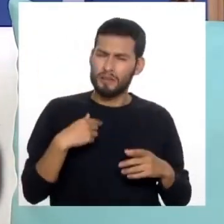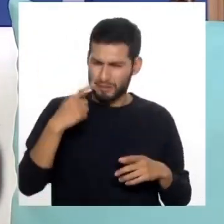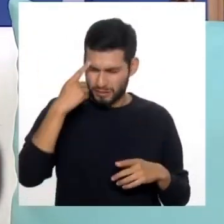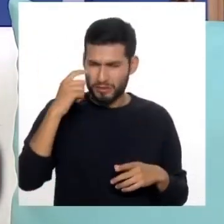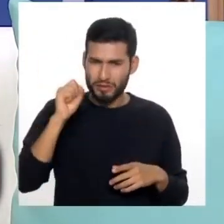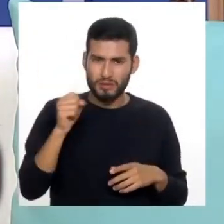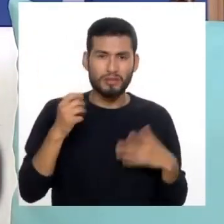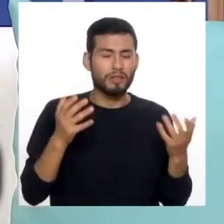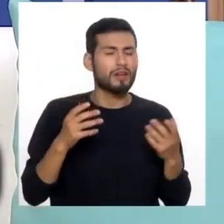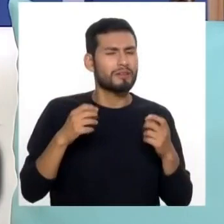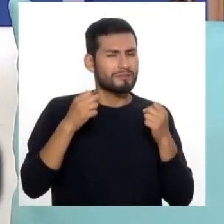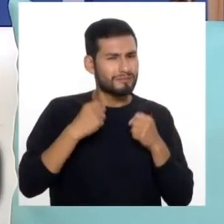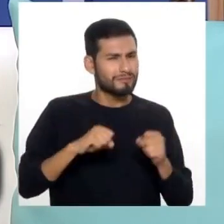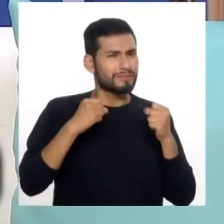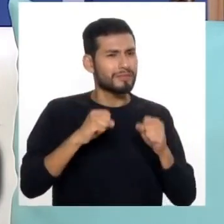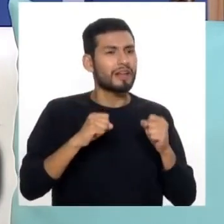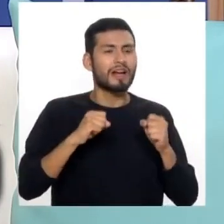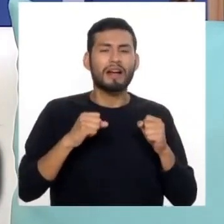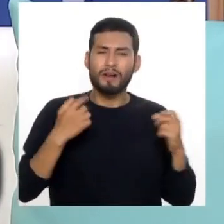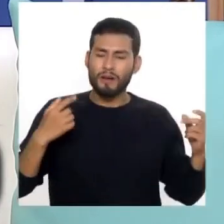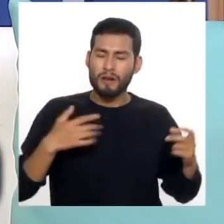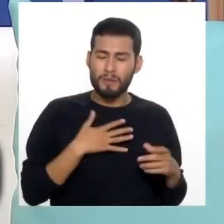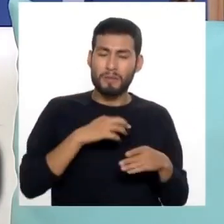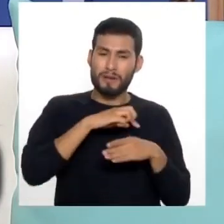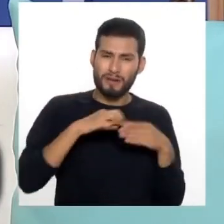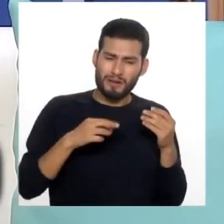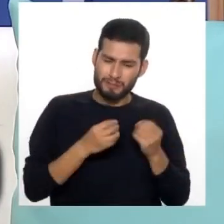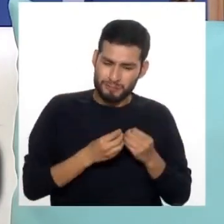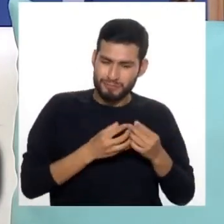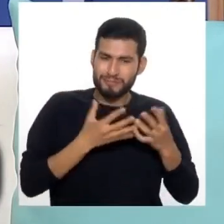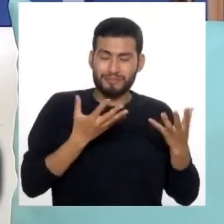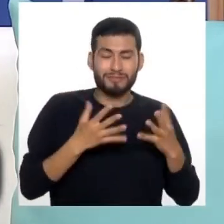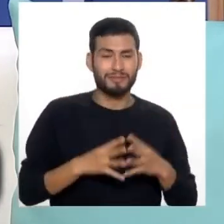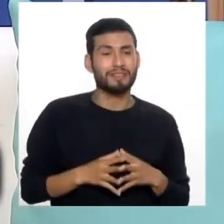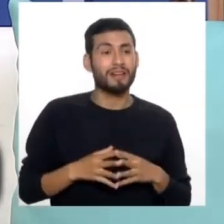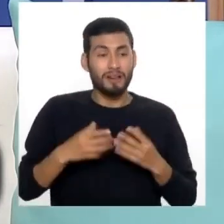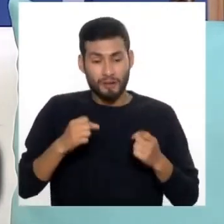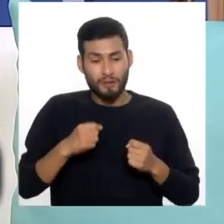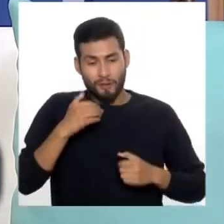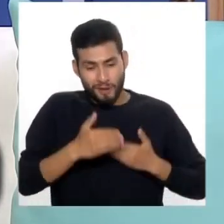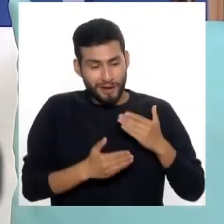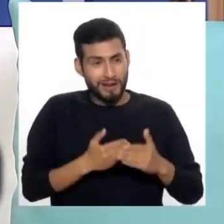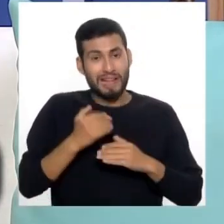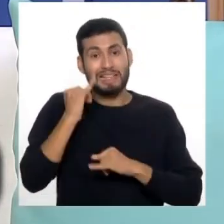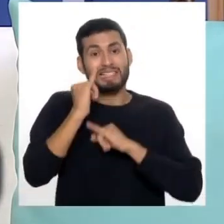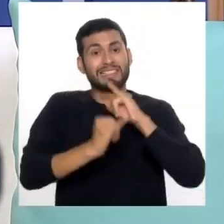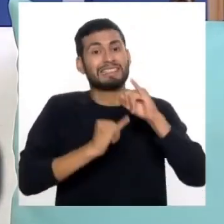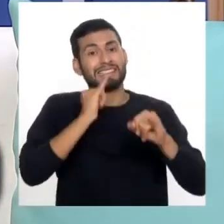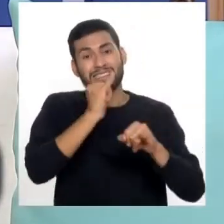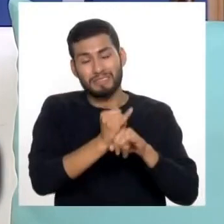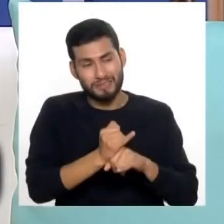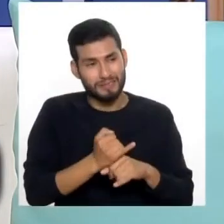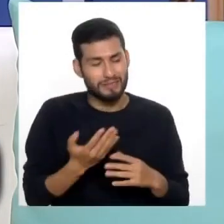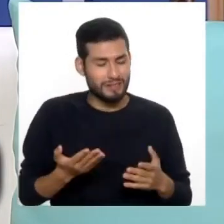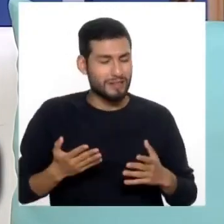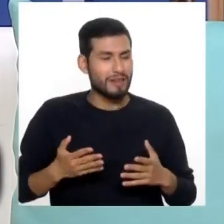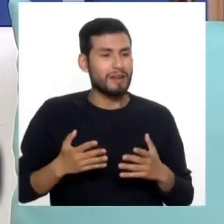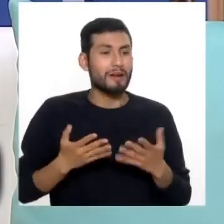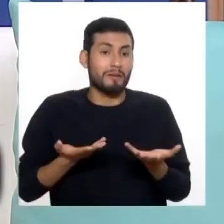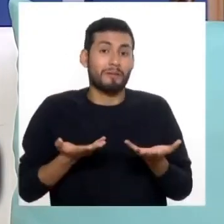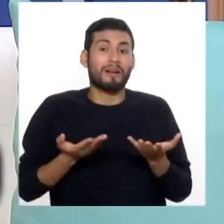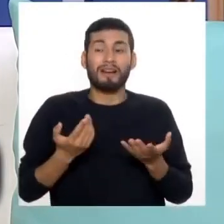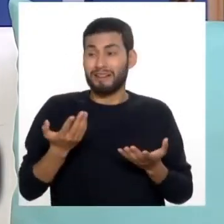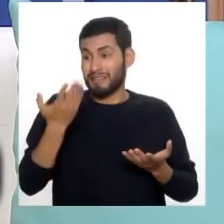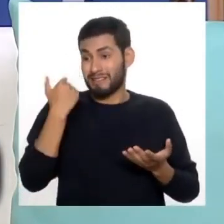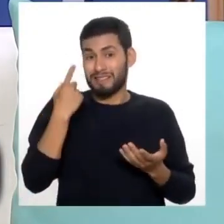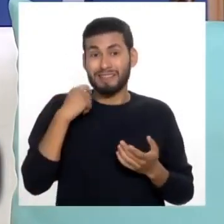¿no? Creo que seguir haciendo crecer mi carrera, ya pisar de forma internacional, poder, bueno, hace